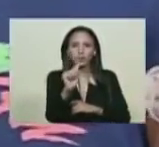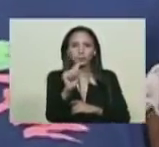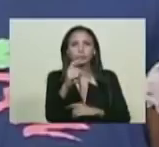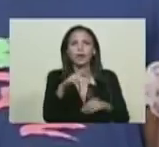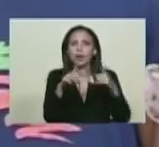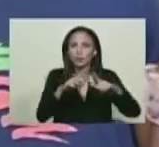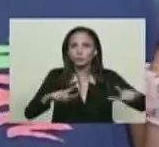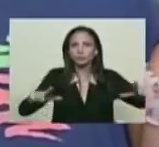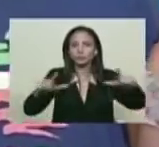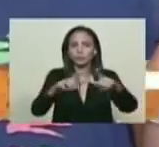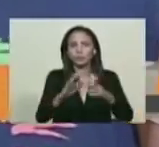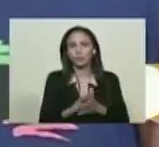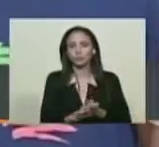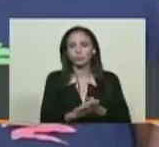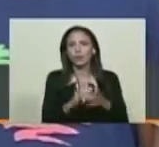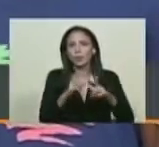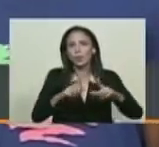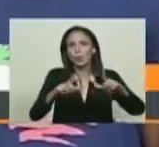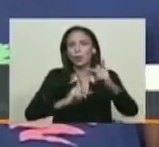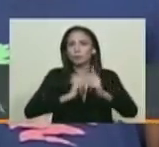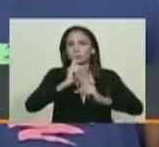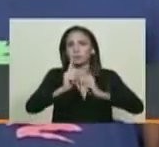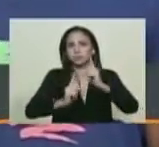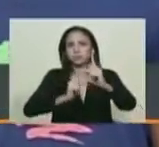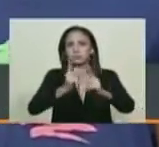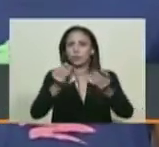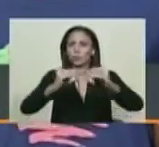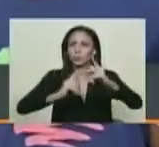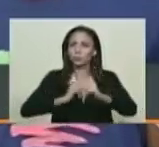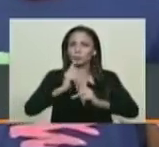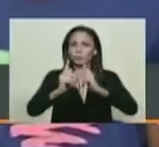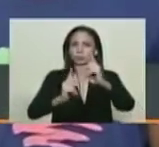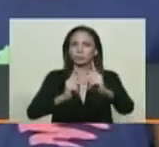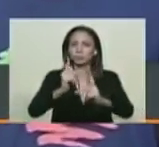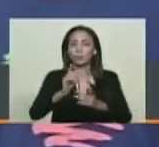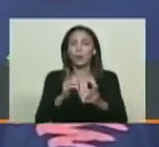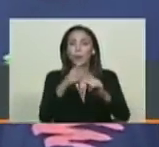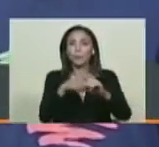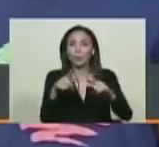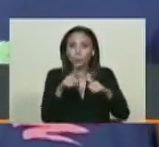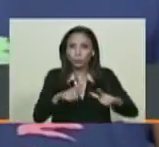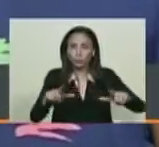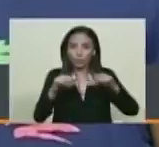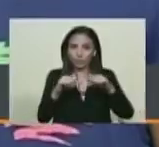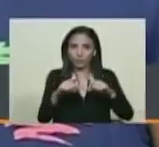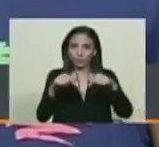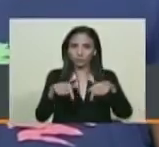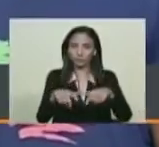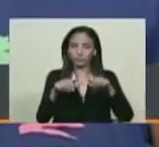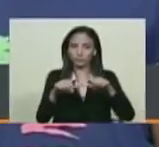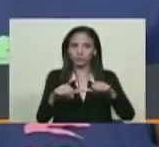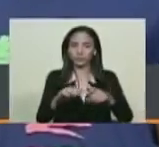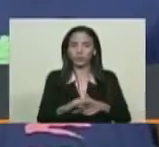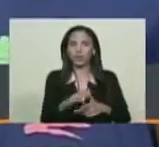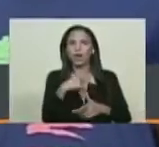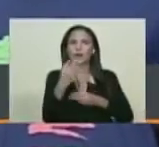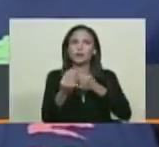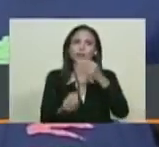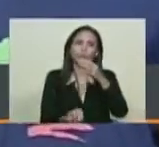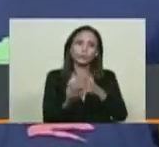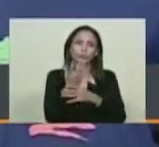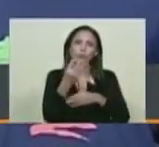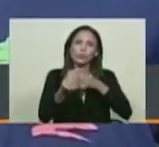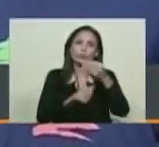Barrica. Este es un espacio productivo, pero justo donde estamos parados, presidente, es un espacio que se creó en